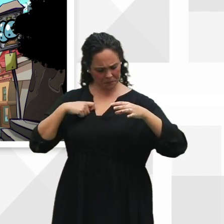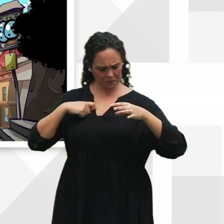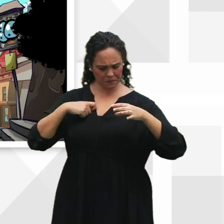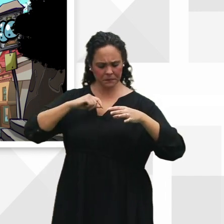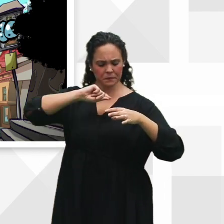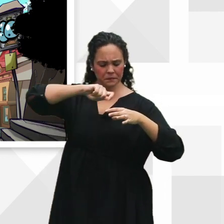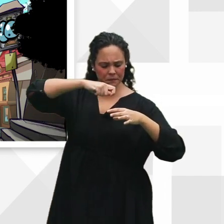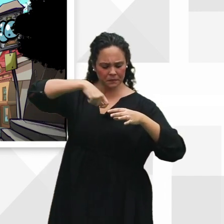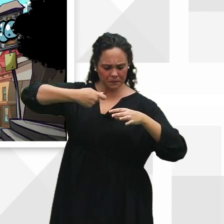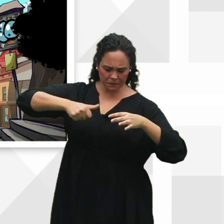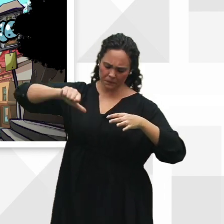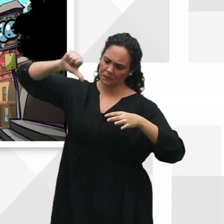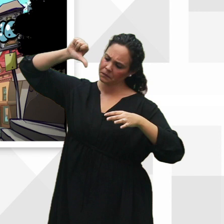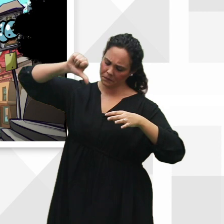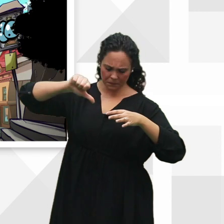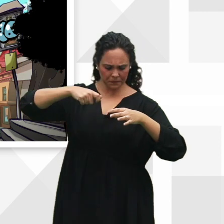¡Gracias!